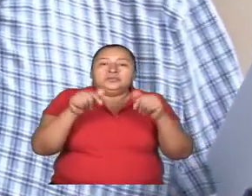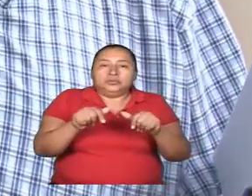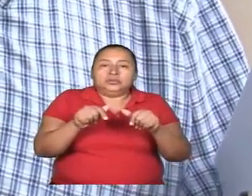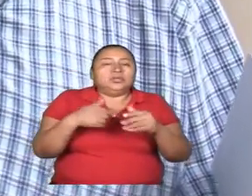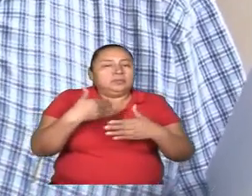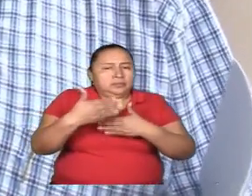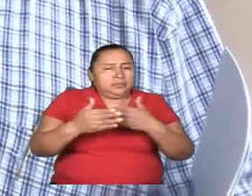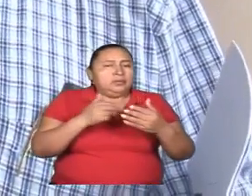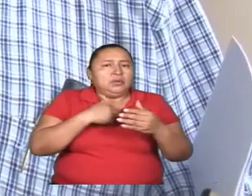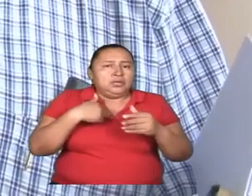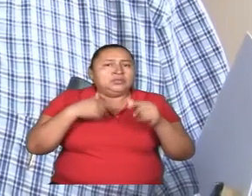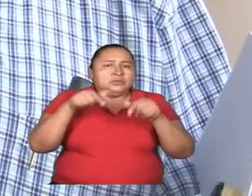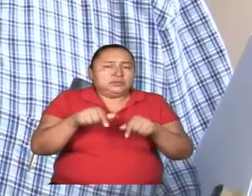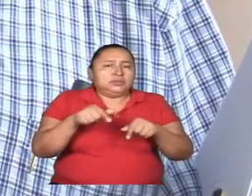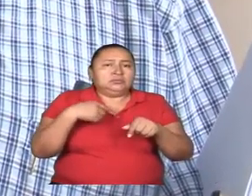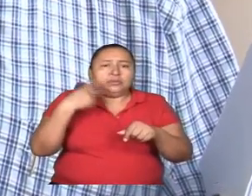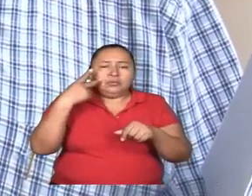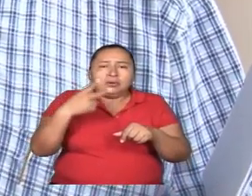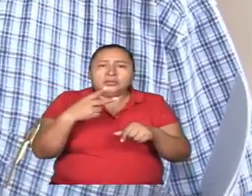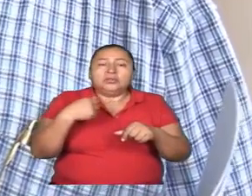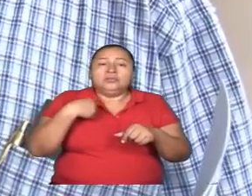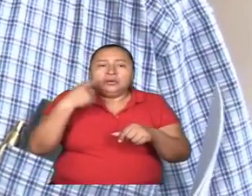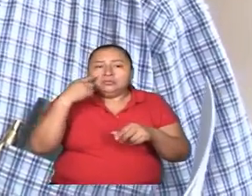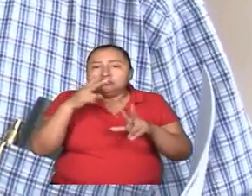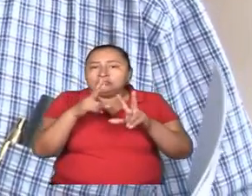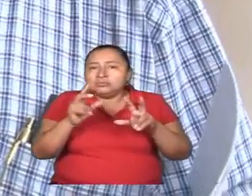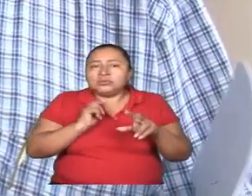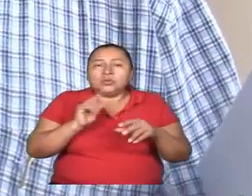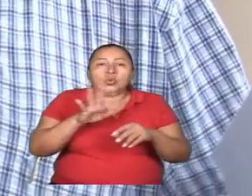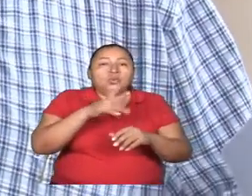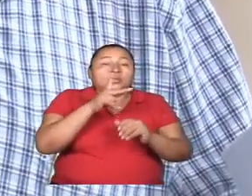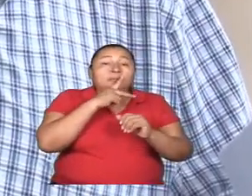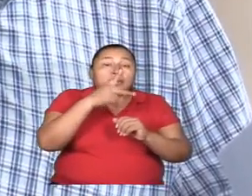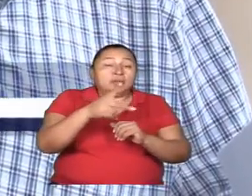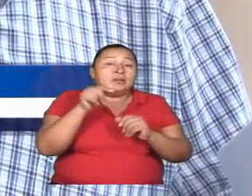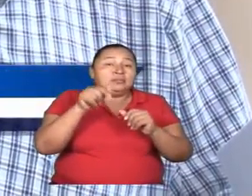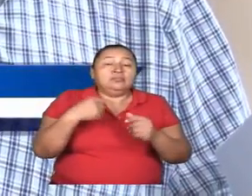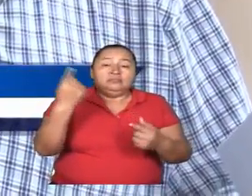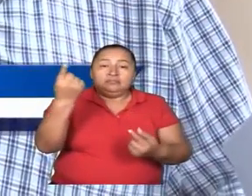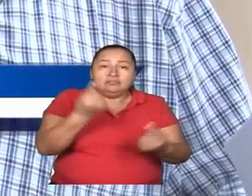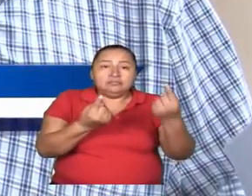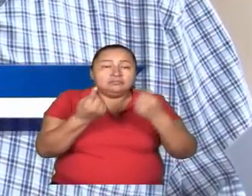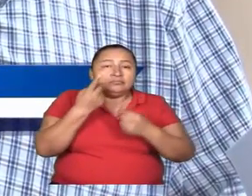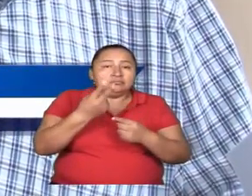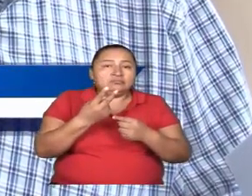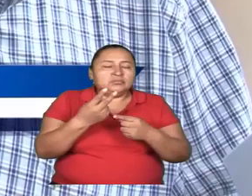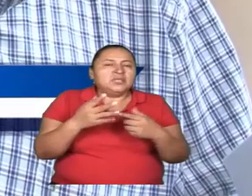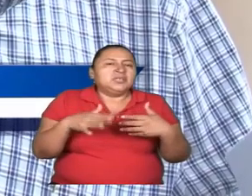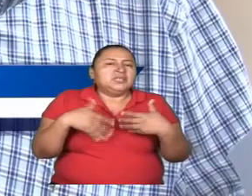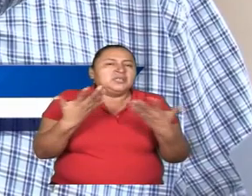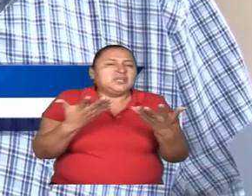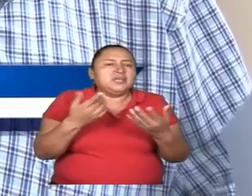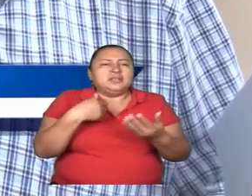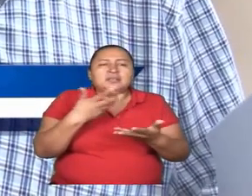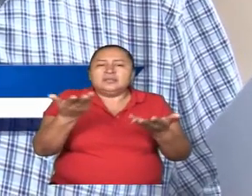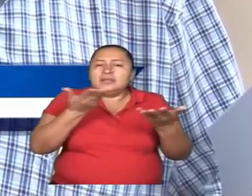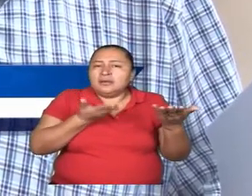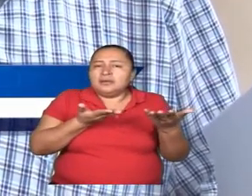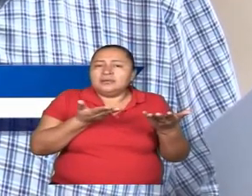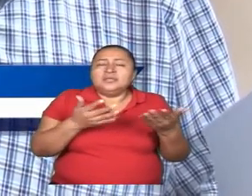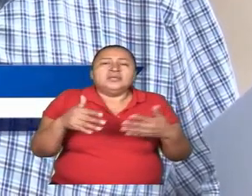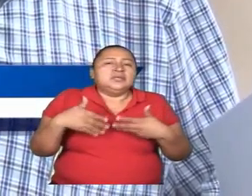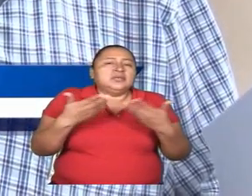a revisar nuestra. Yo iba a revisar, en otras palabras, venimos. ¿Qué es lo que aporta? ¿Qué